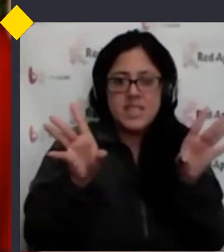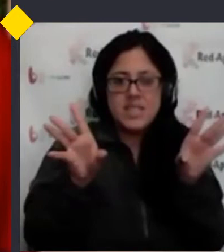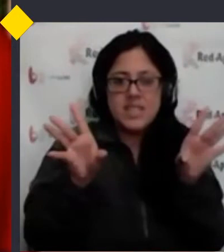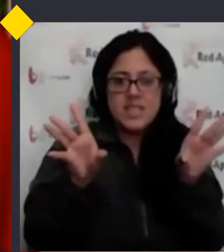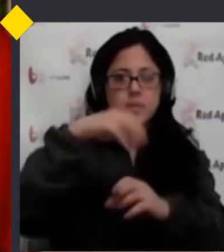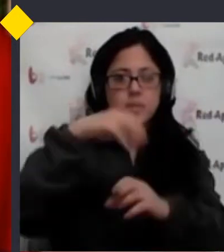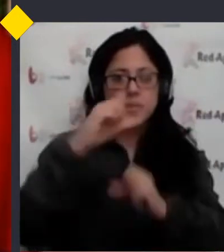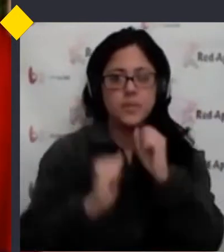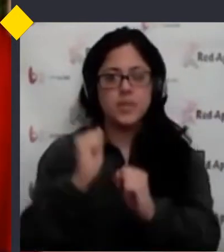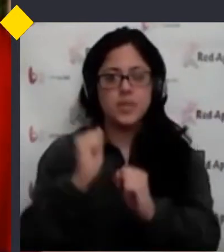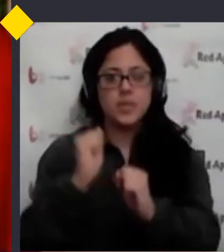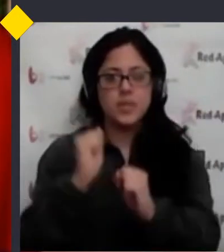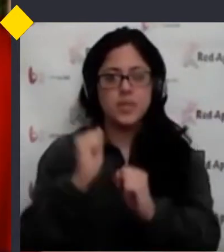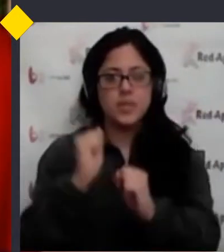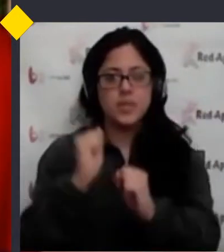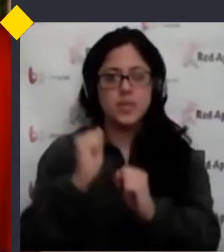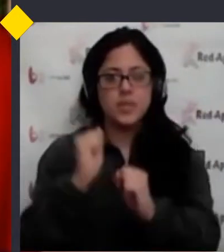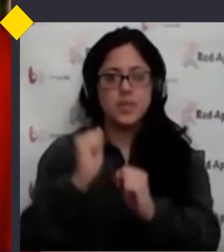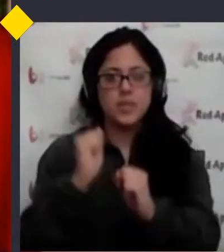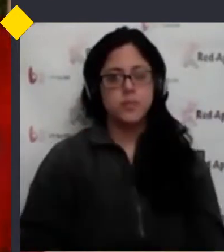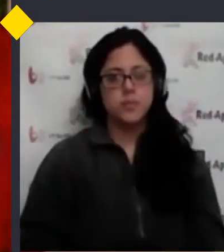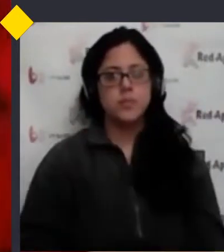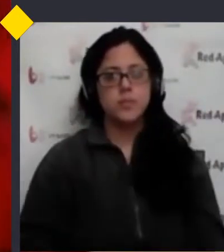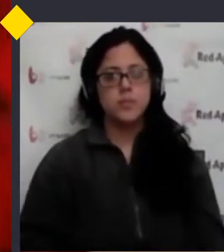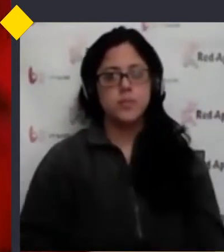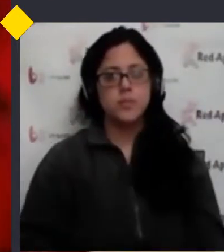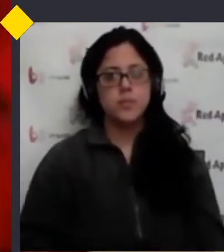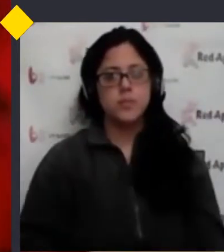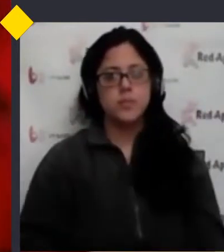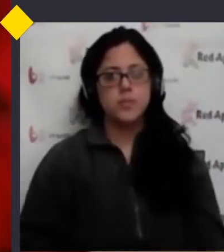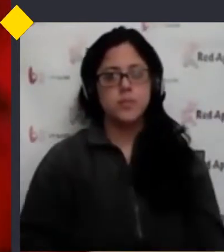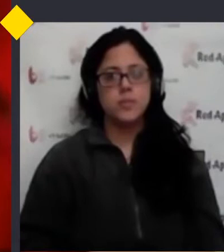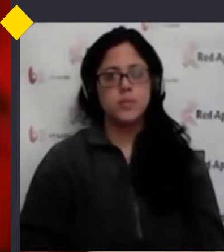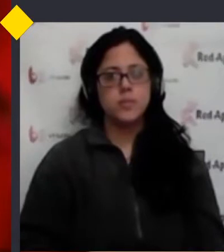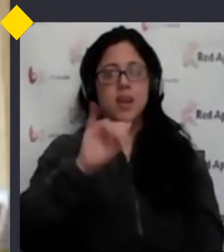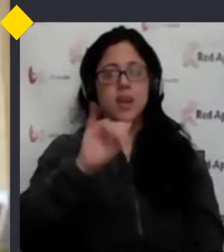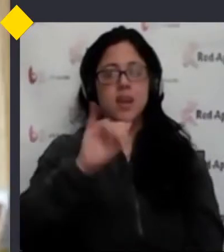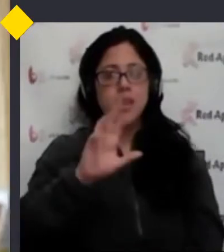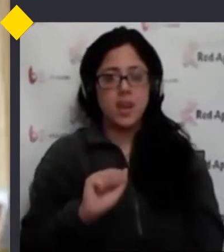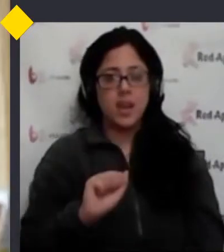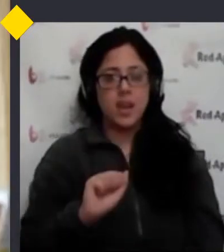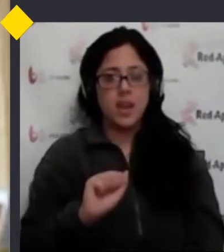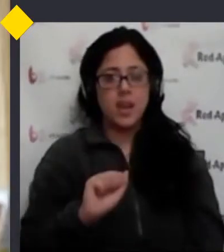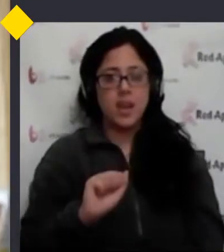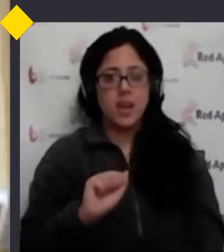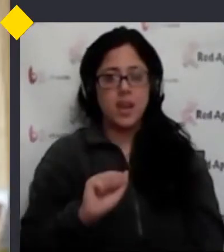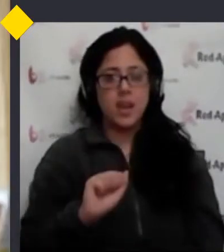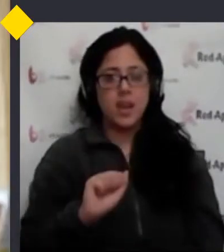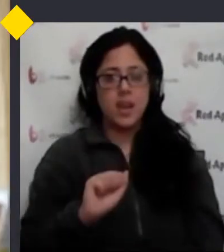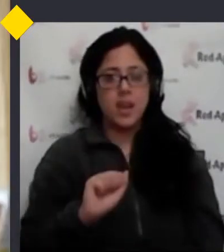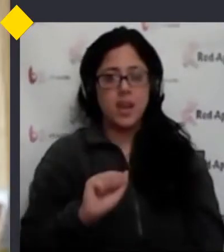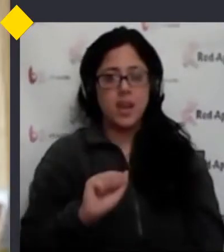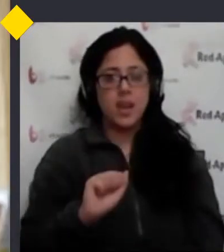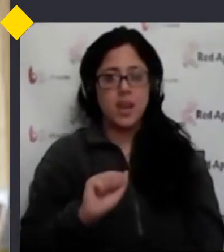tu opinión? Bueno, gracias Javiera. Creo que dentro de las prácticas que puede hacer una